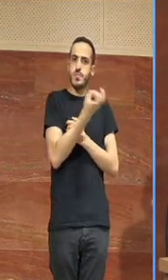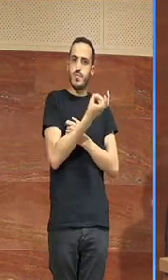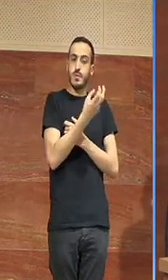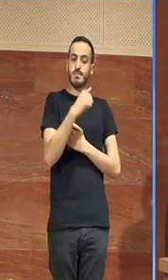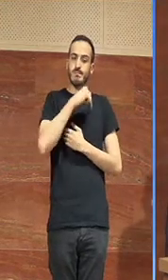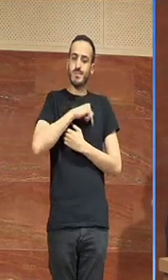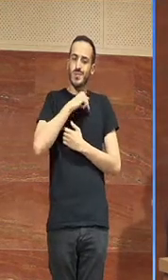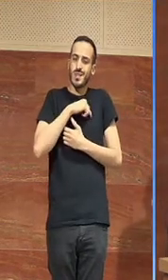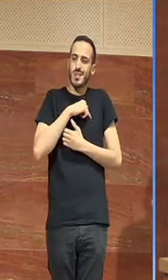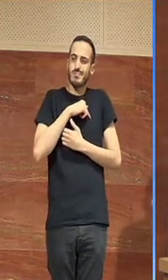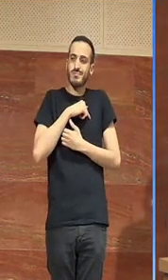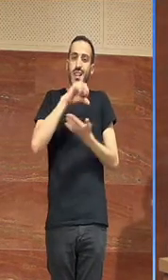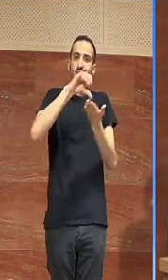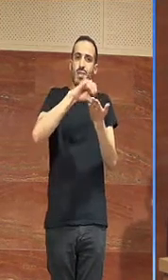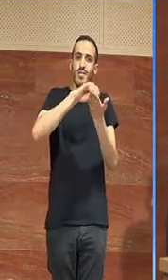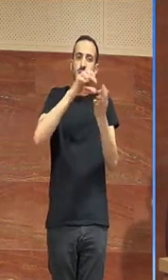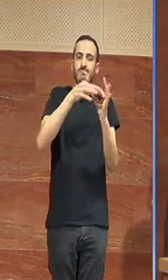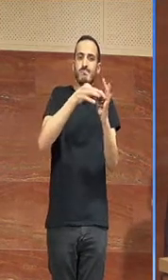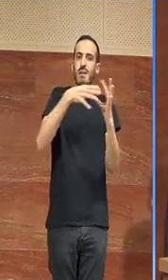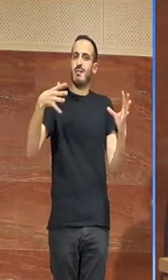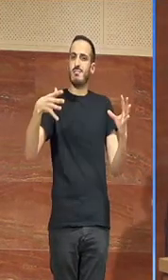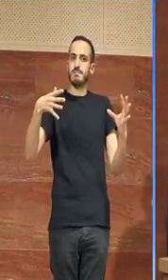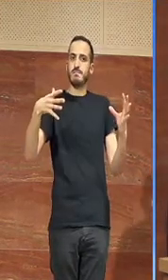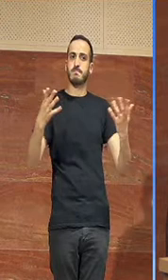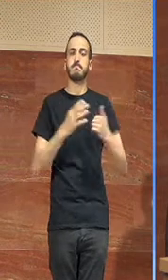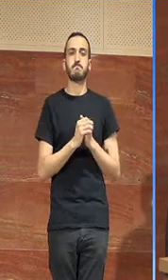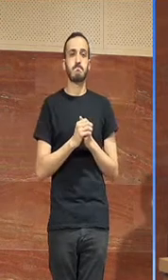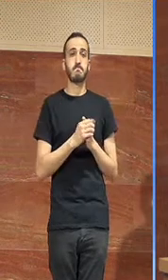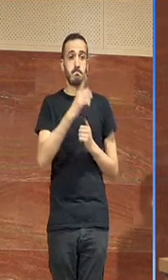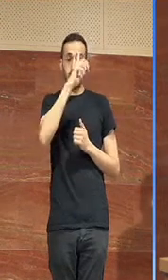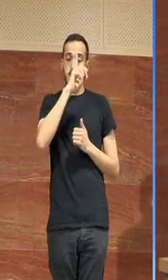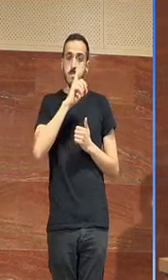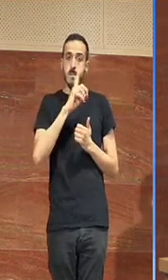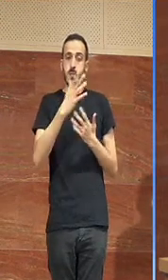desplazamiento dentro de la ciudad. En la imagen